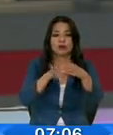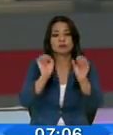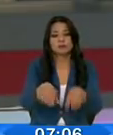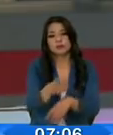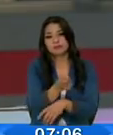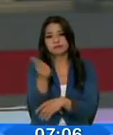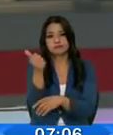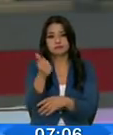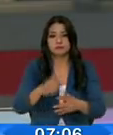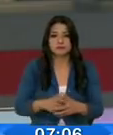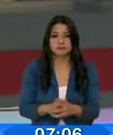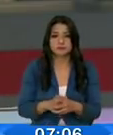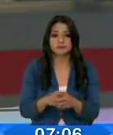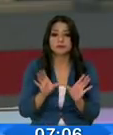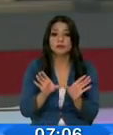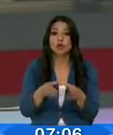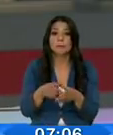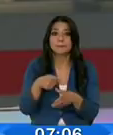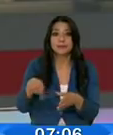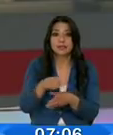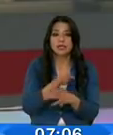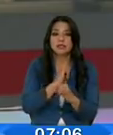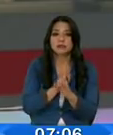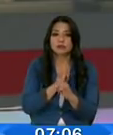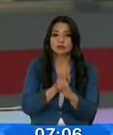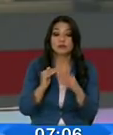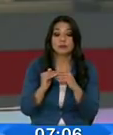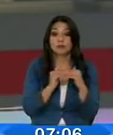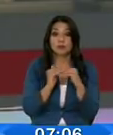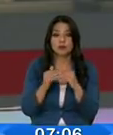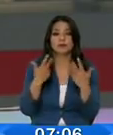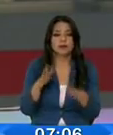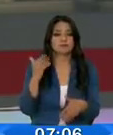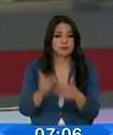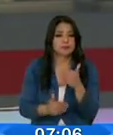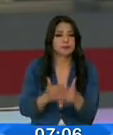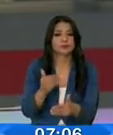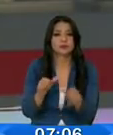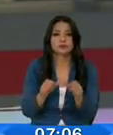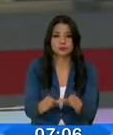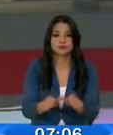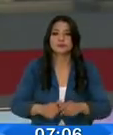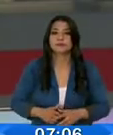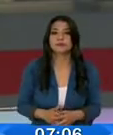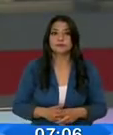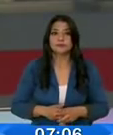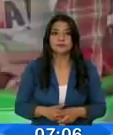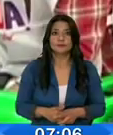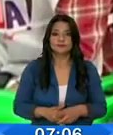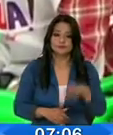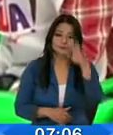Control Social. El Comité por la Institucionalización Democrática lleva adelante este proceso. Le contamos.